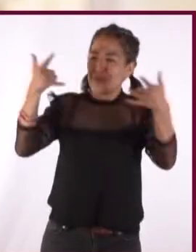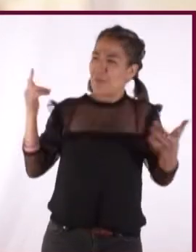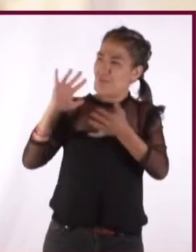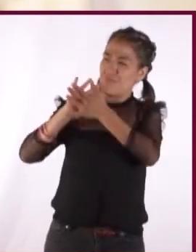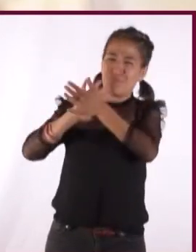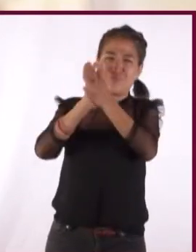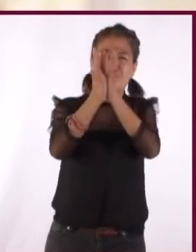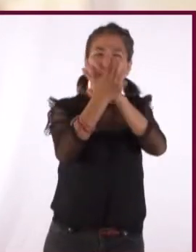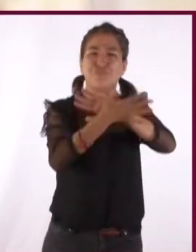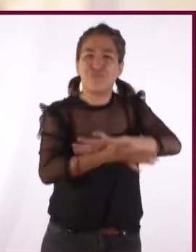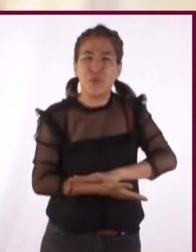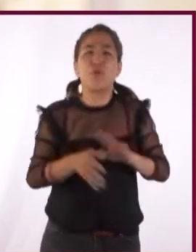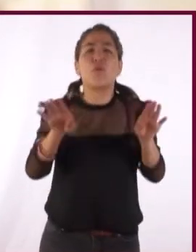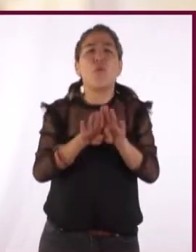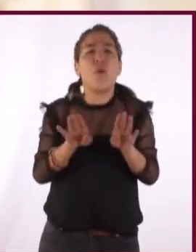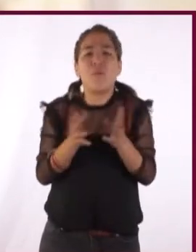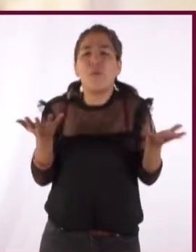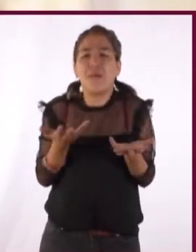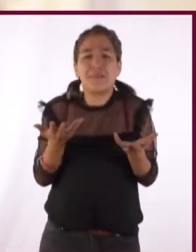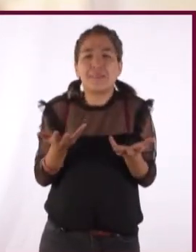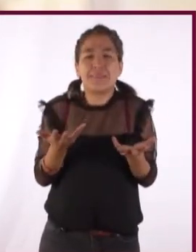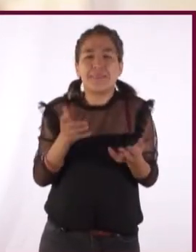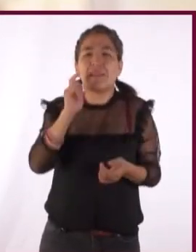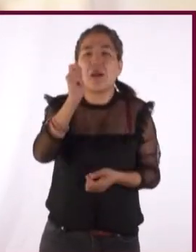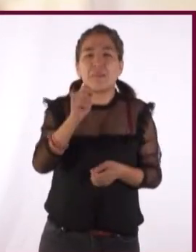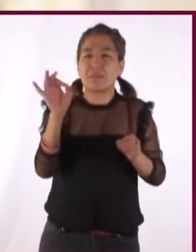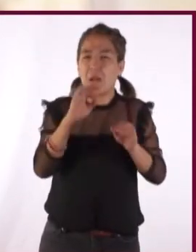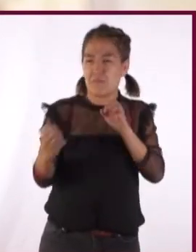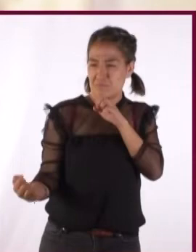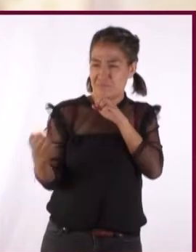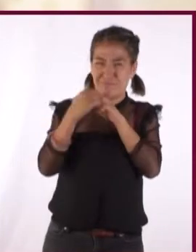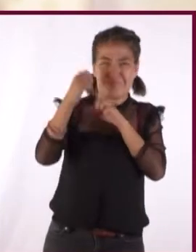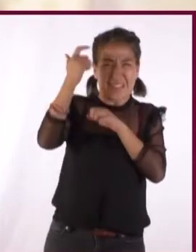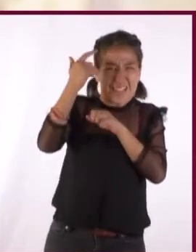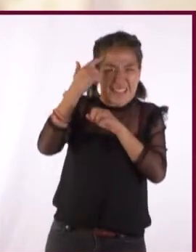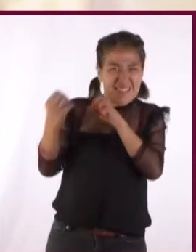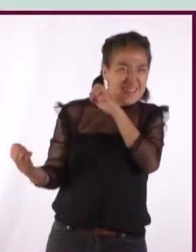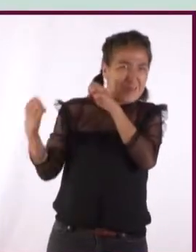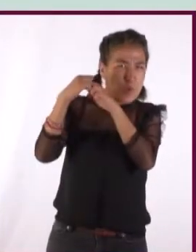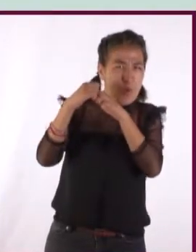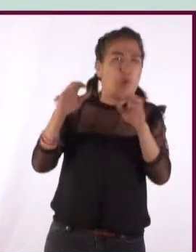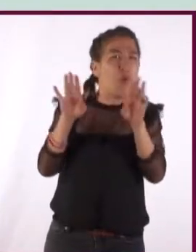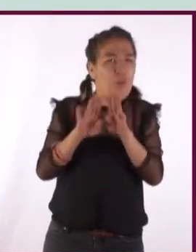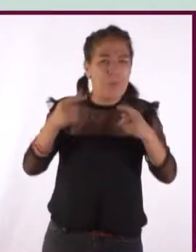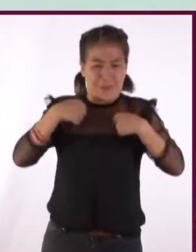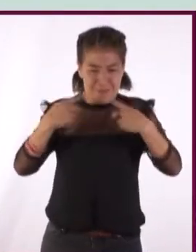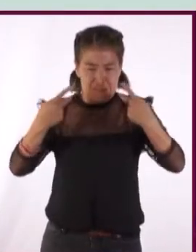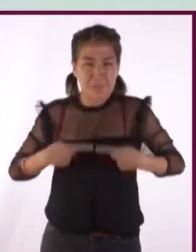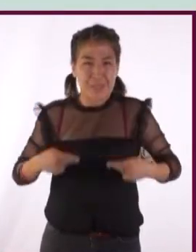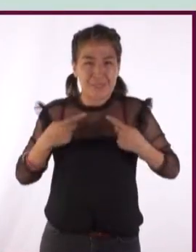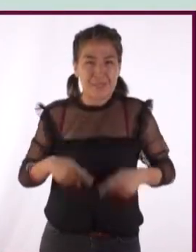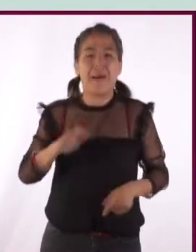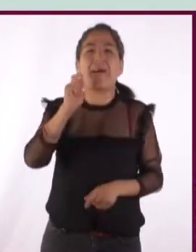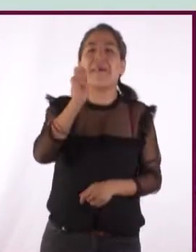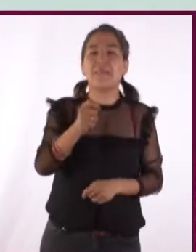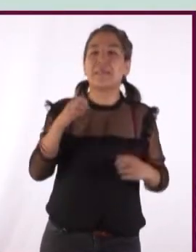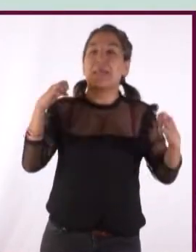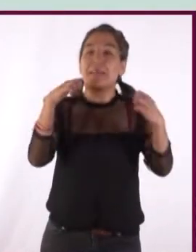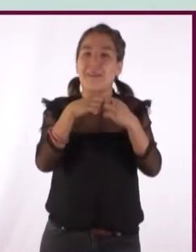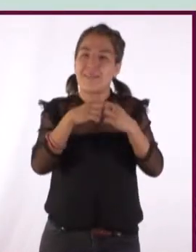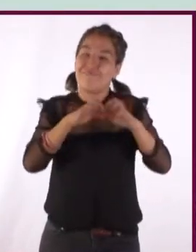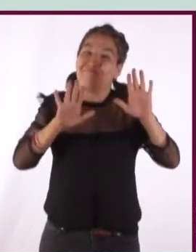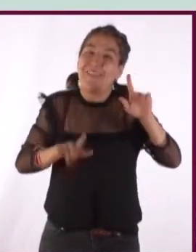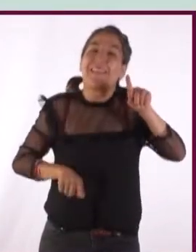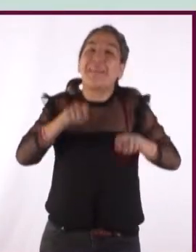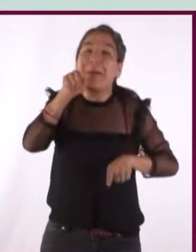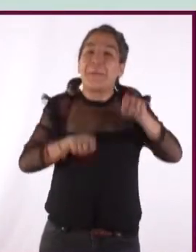historia evolutiva, cómo es posible que se le pueda engañar de esa manera? A ver, yo creo que el engaño puede ser